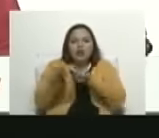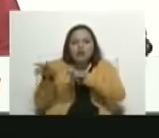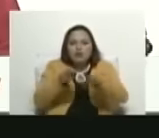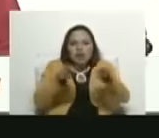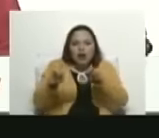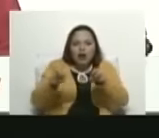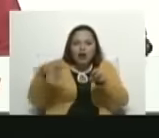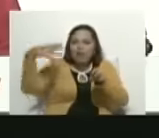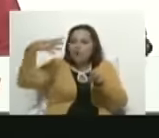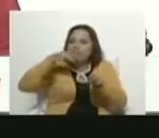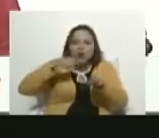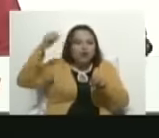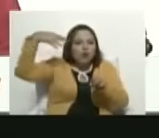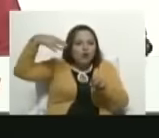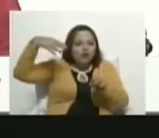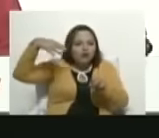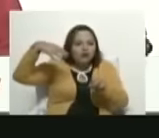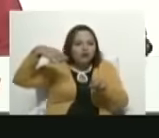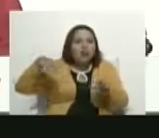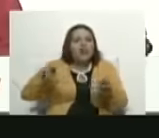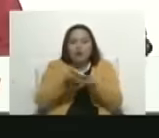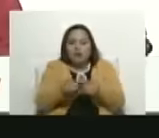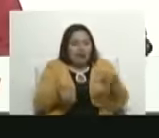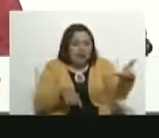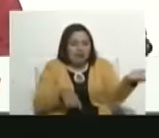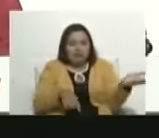luz. Así van a quedar ellos,